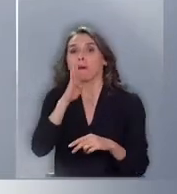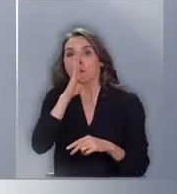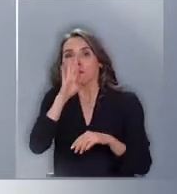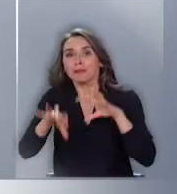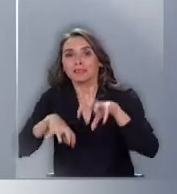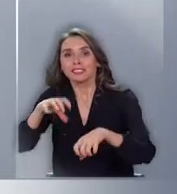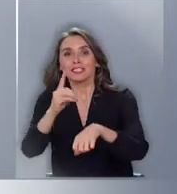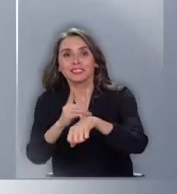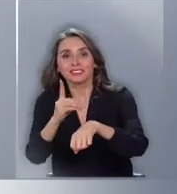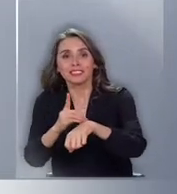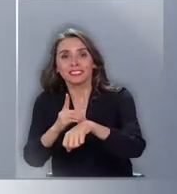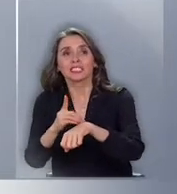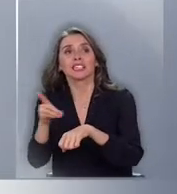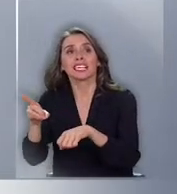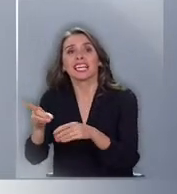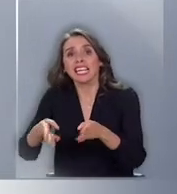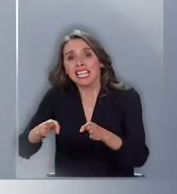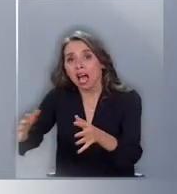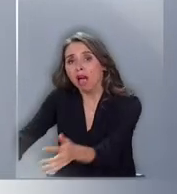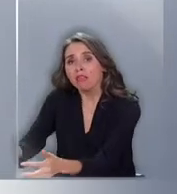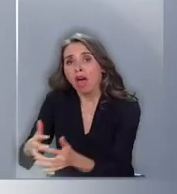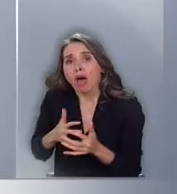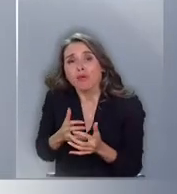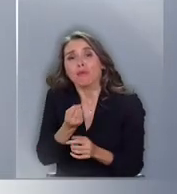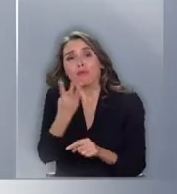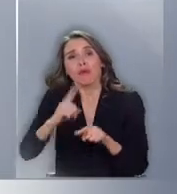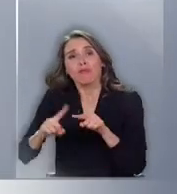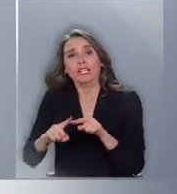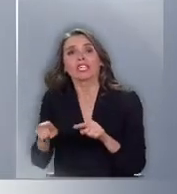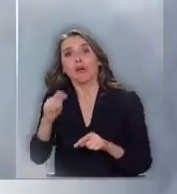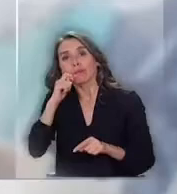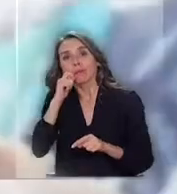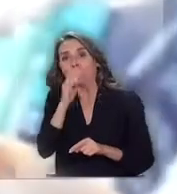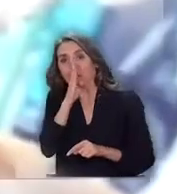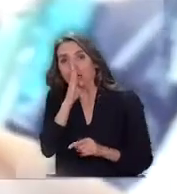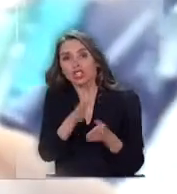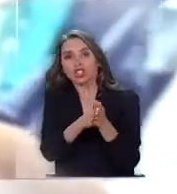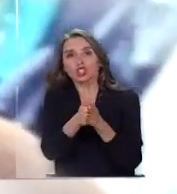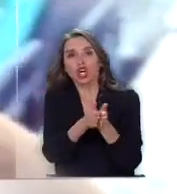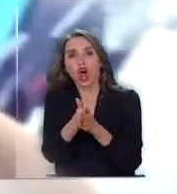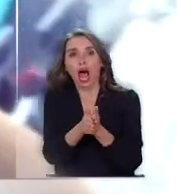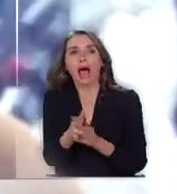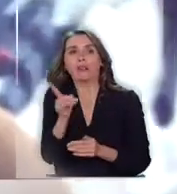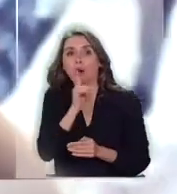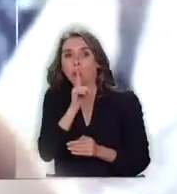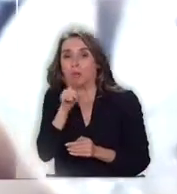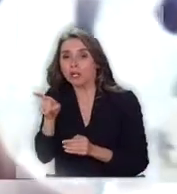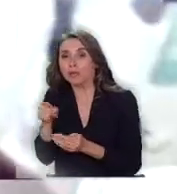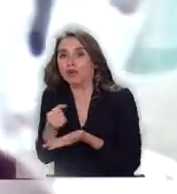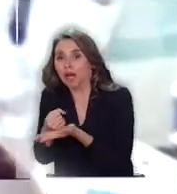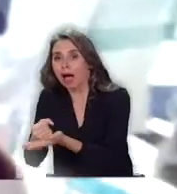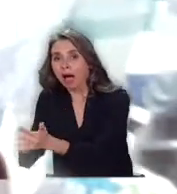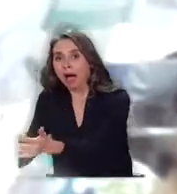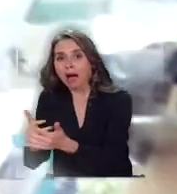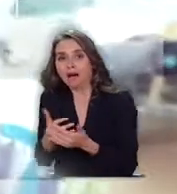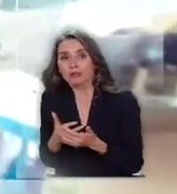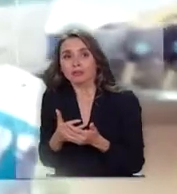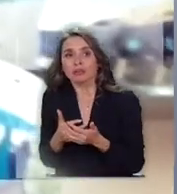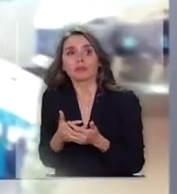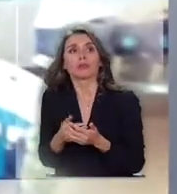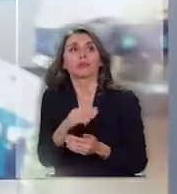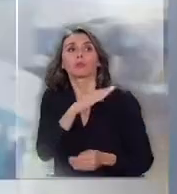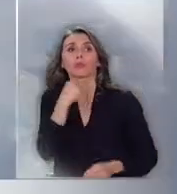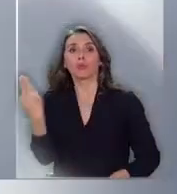que más de alguna vez adoptó de la calle. Este era Chocolate, la última de las mascotas que ayudó y que falleció